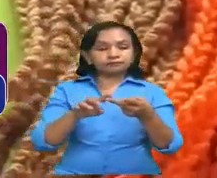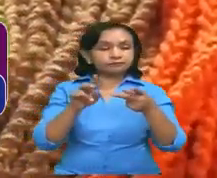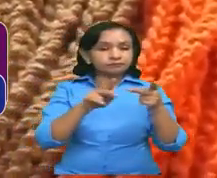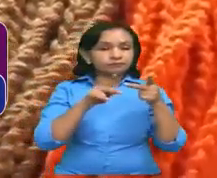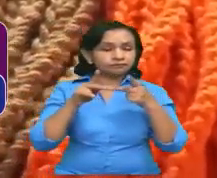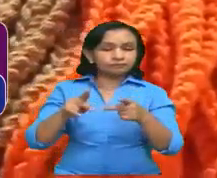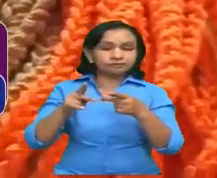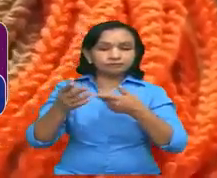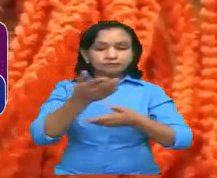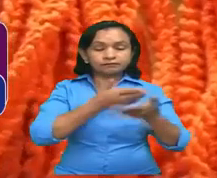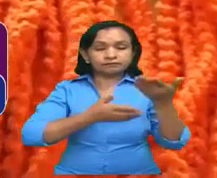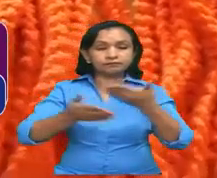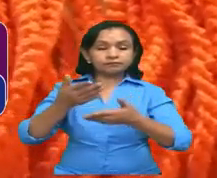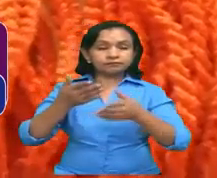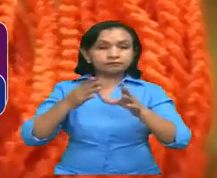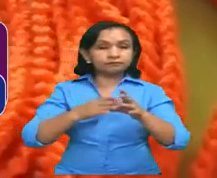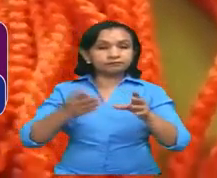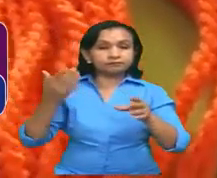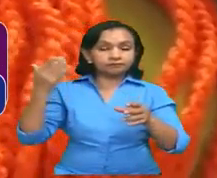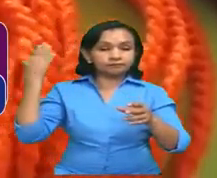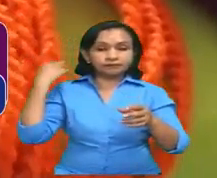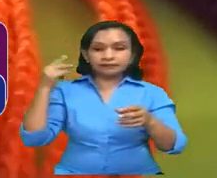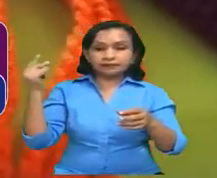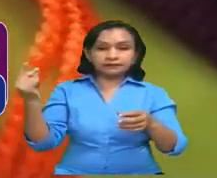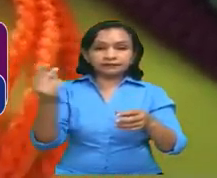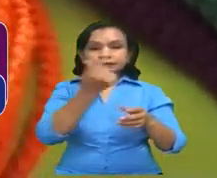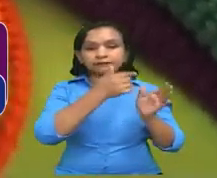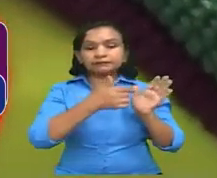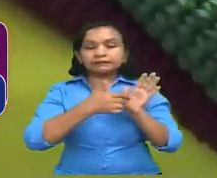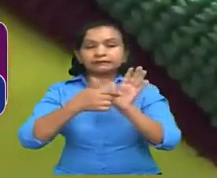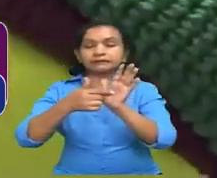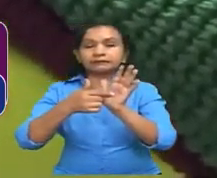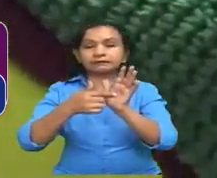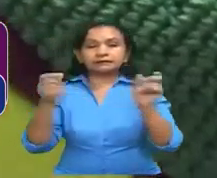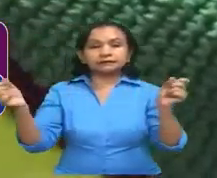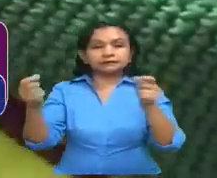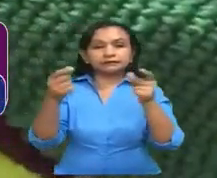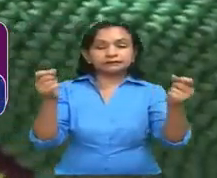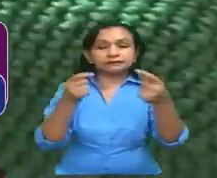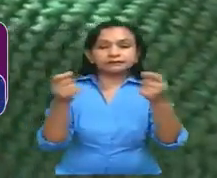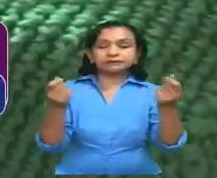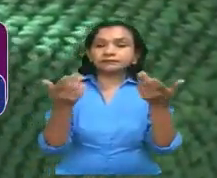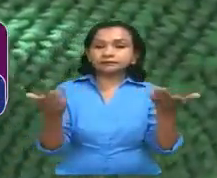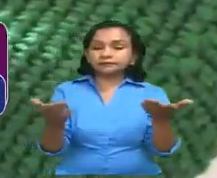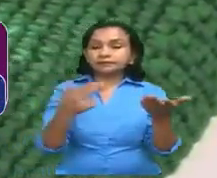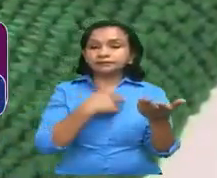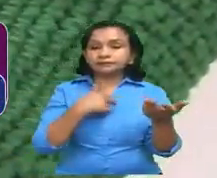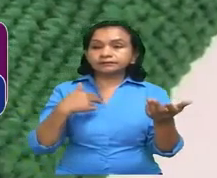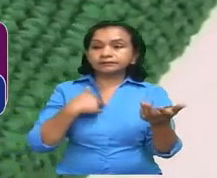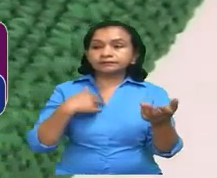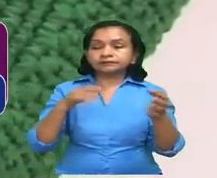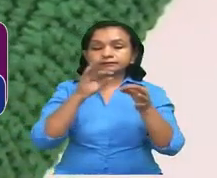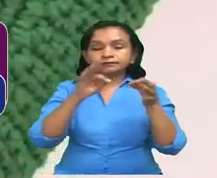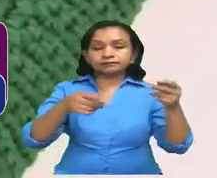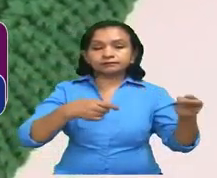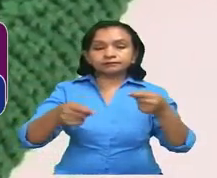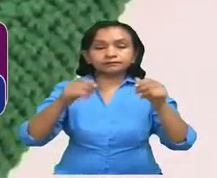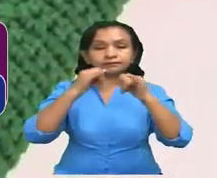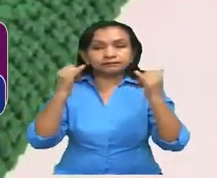nivel internacional, nos van a poder conocer más a través de los diferentes revistas, medios, televisiones que vinieron, y también